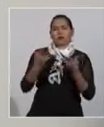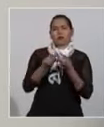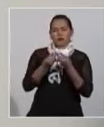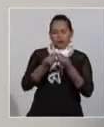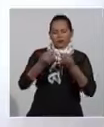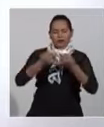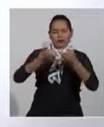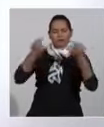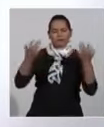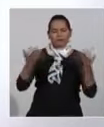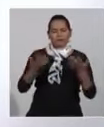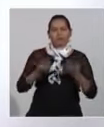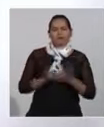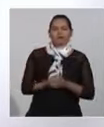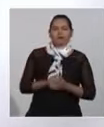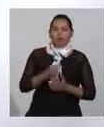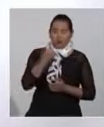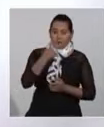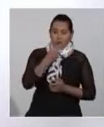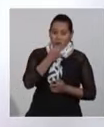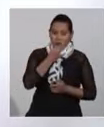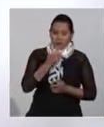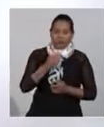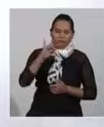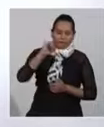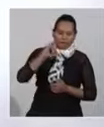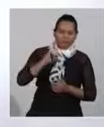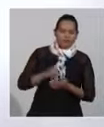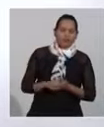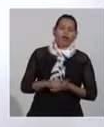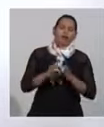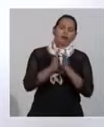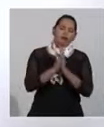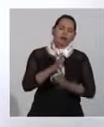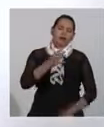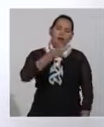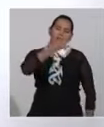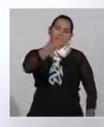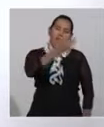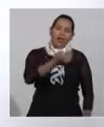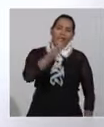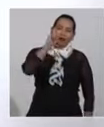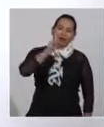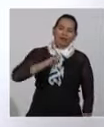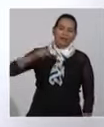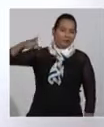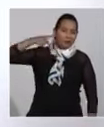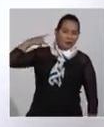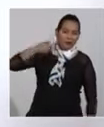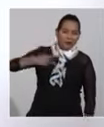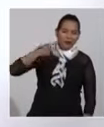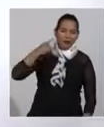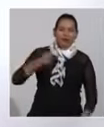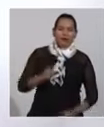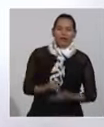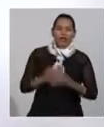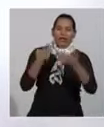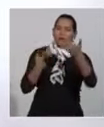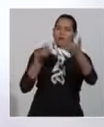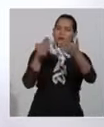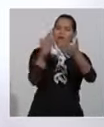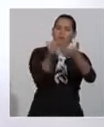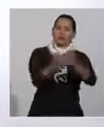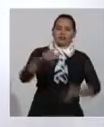su minuto? Claro que sí. Adelante. Debo decirles a las mujeres poblanas que la propuesta de gobierno de